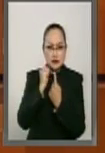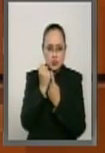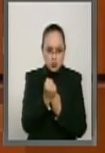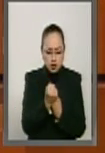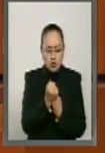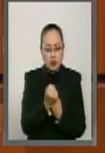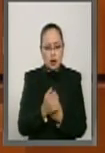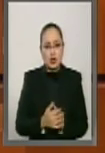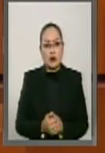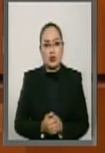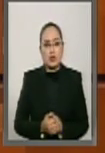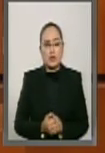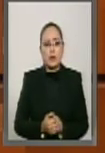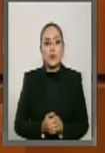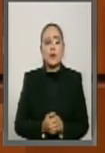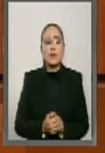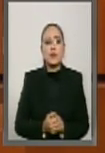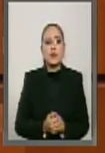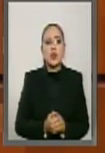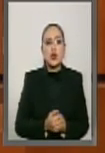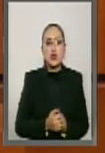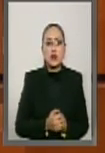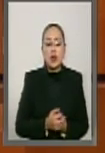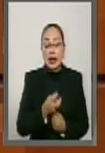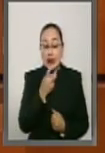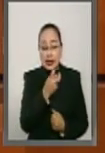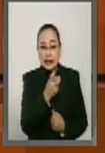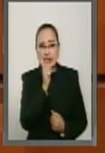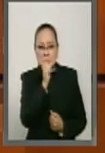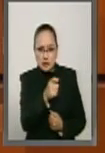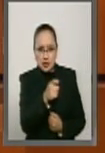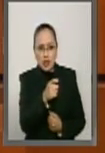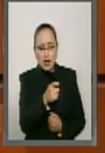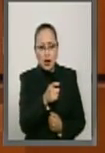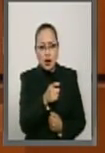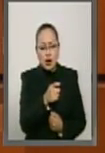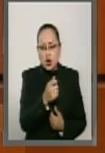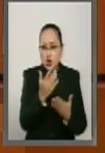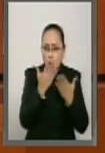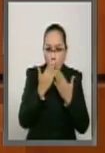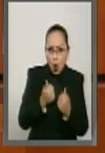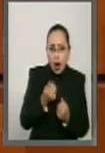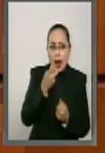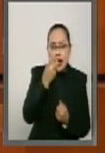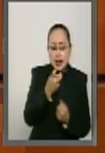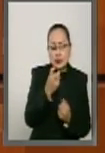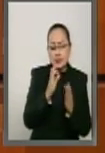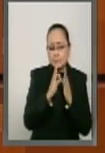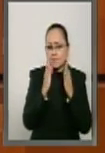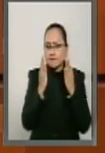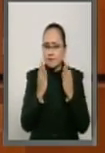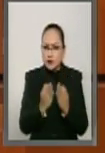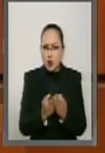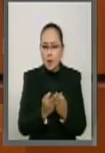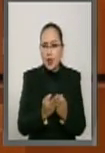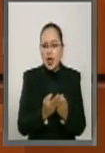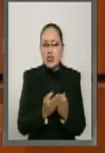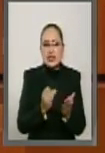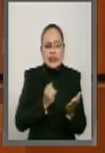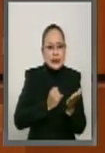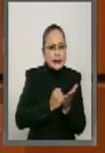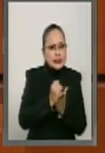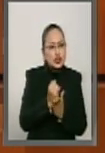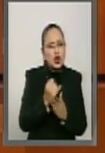excepción. No se trata entonces y bajo ningún motivo de una